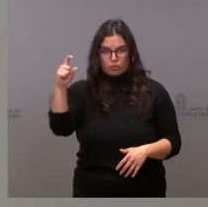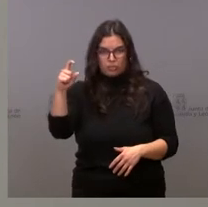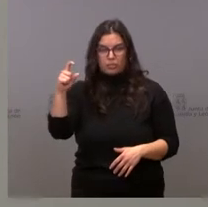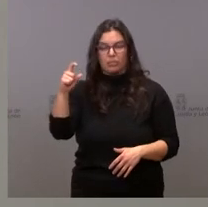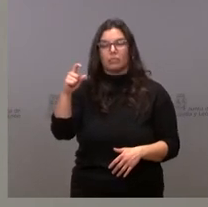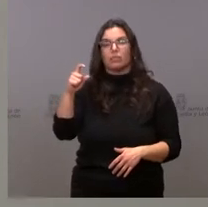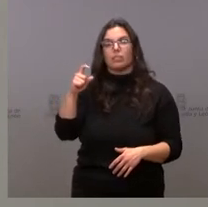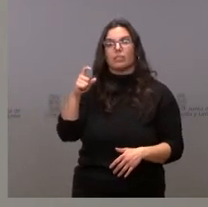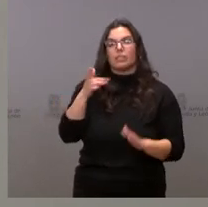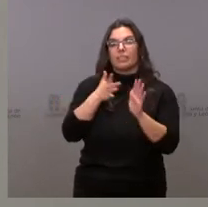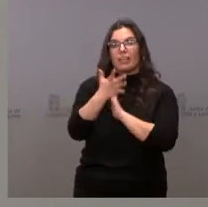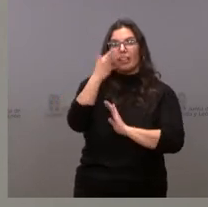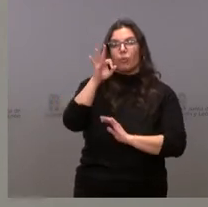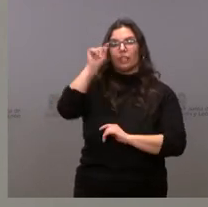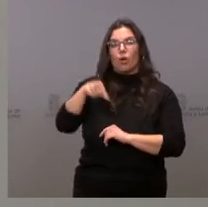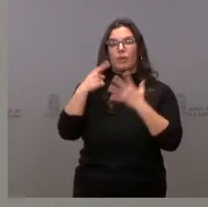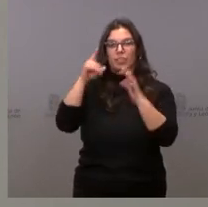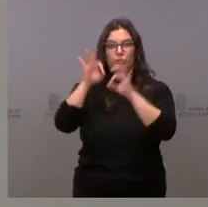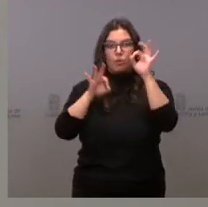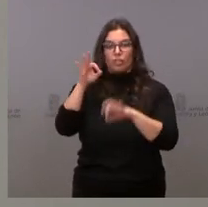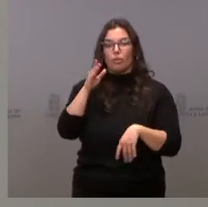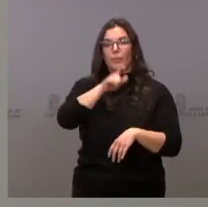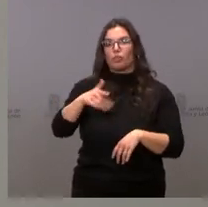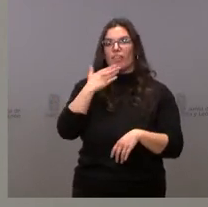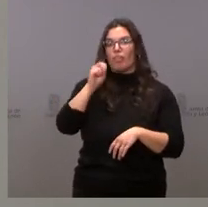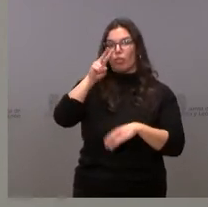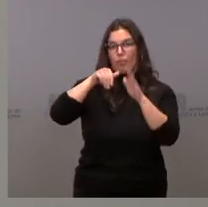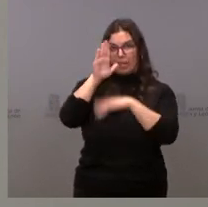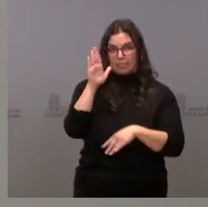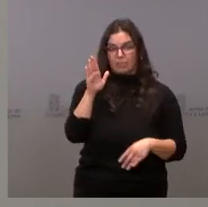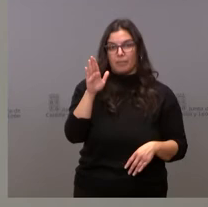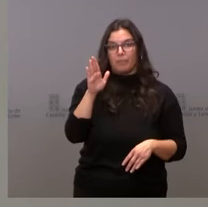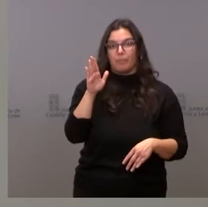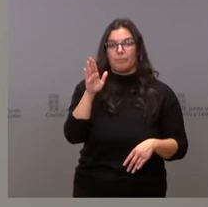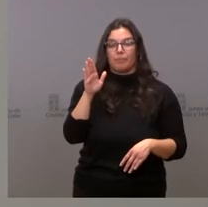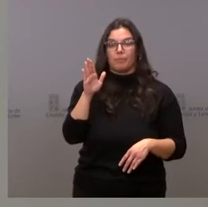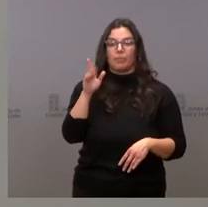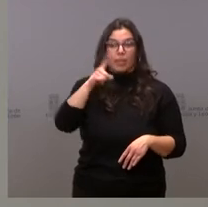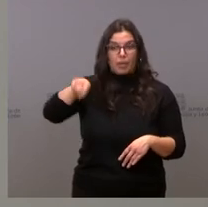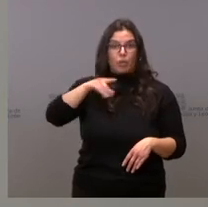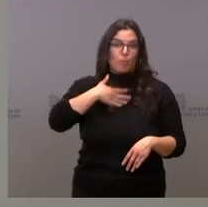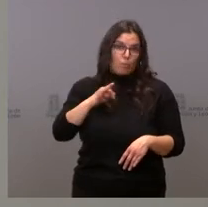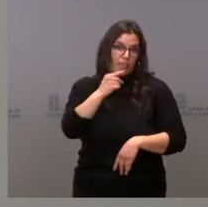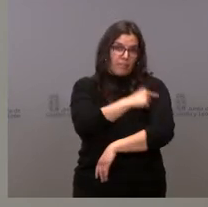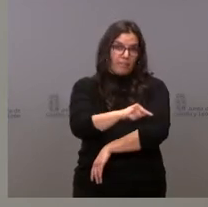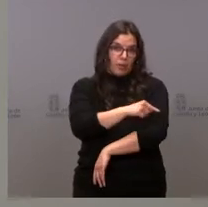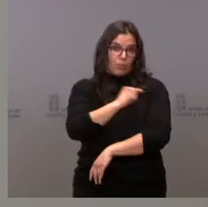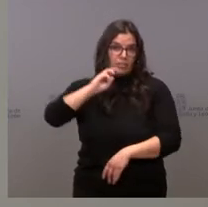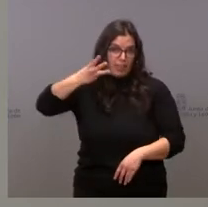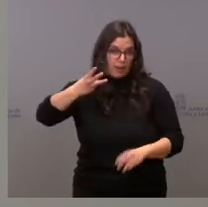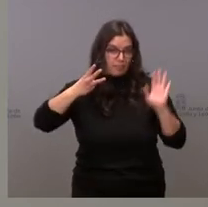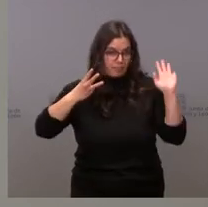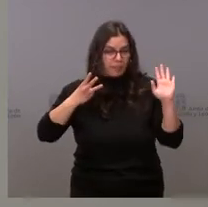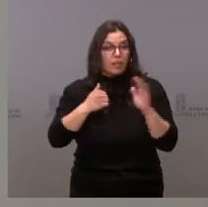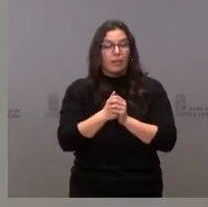50,6 por ciento de la población mayor de 12 años que está que son los que pueden recibir la vacuna en la tercera dosis pero